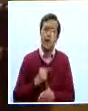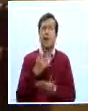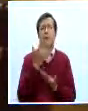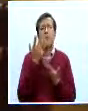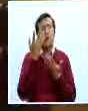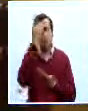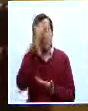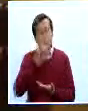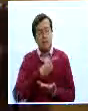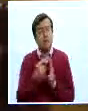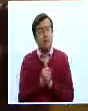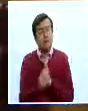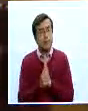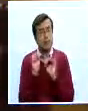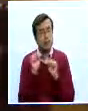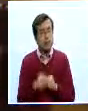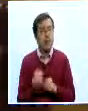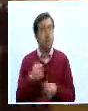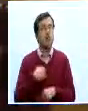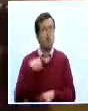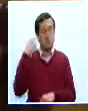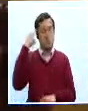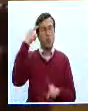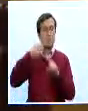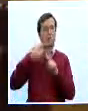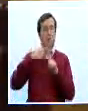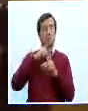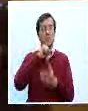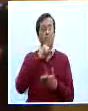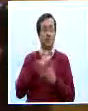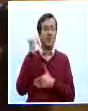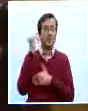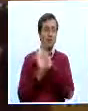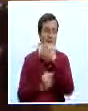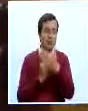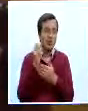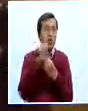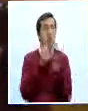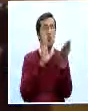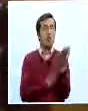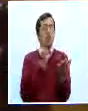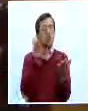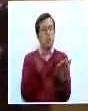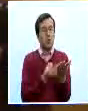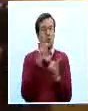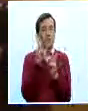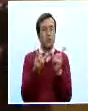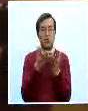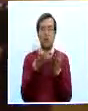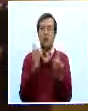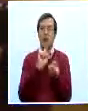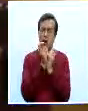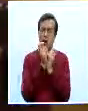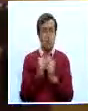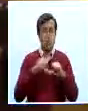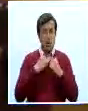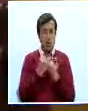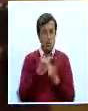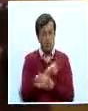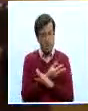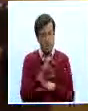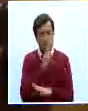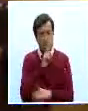para tomar las decisiones pero yo estoy bastante positiva de que todo el resultado que tengamos de este proyecto sea aceptado Obviamente con los cambios que la asamblea recomiende